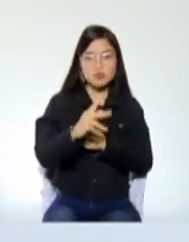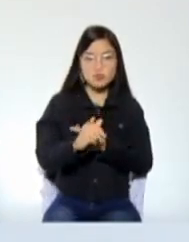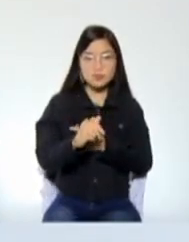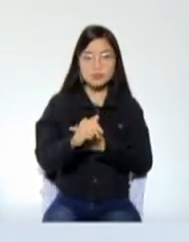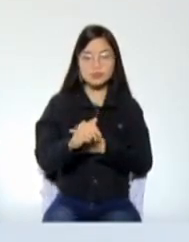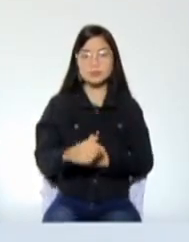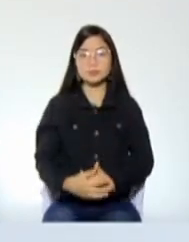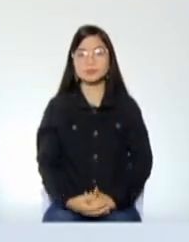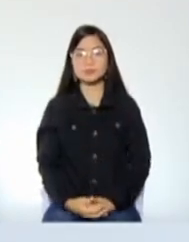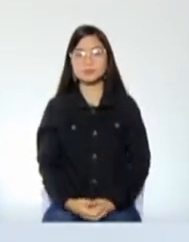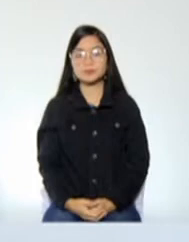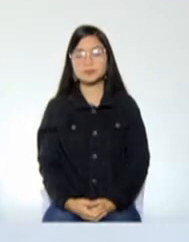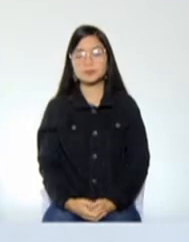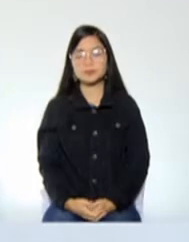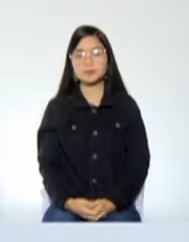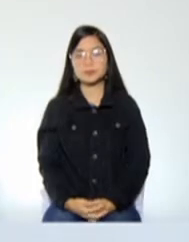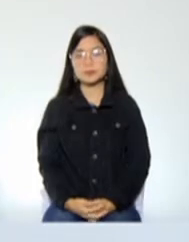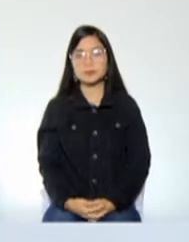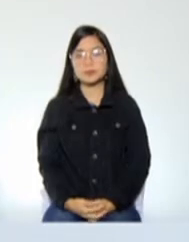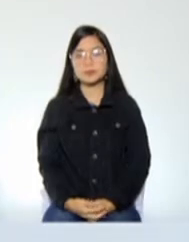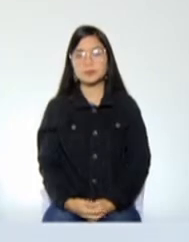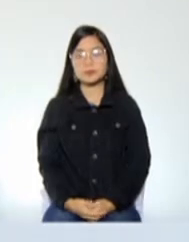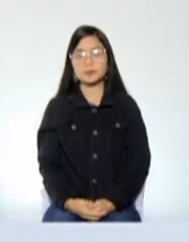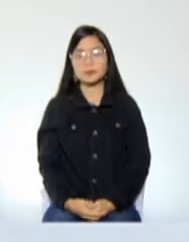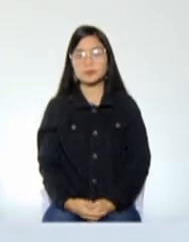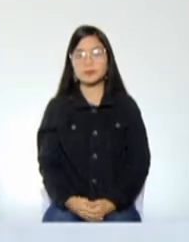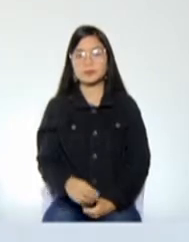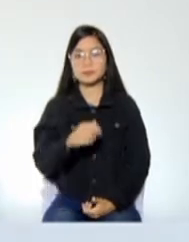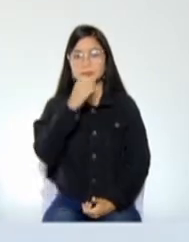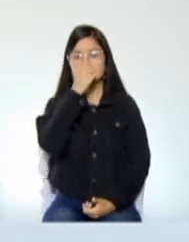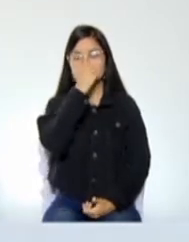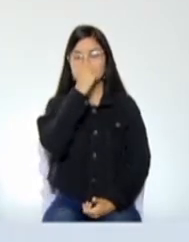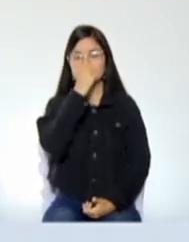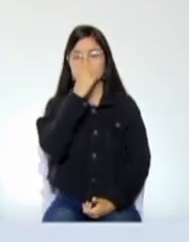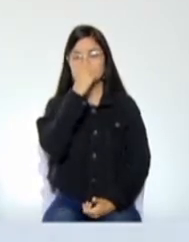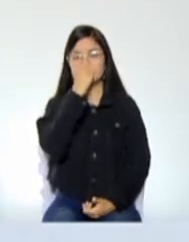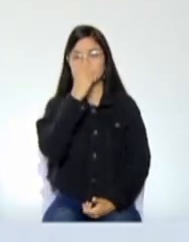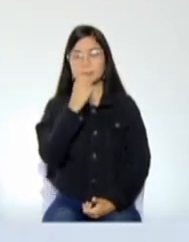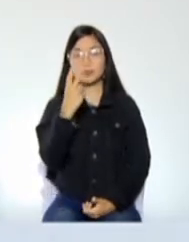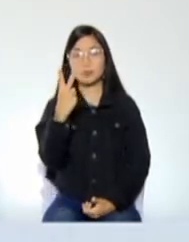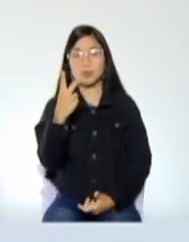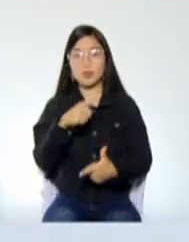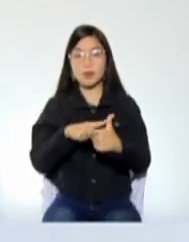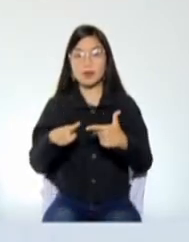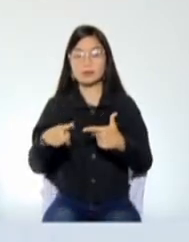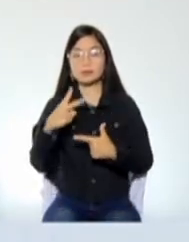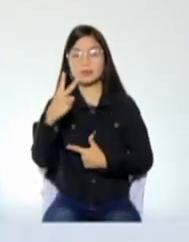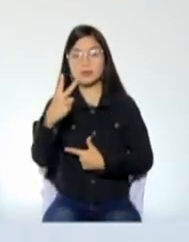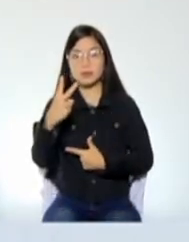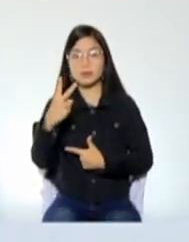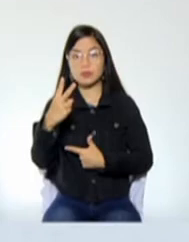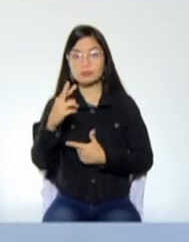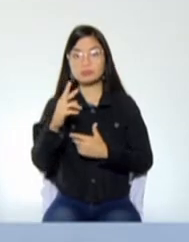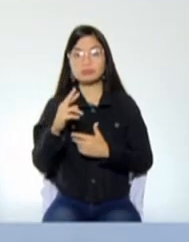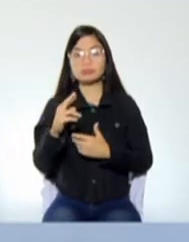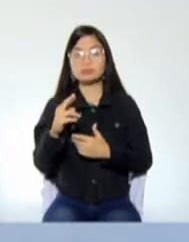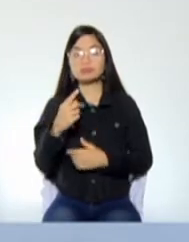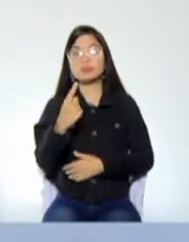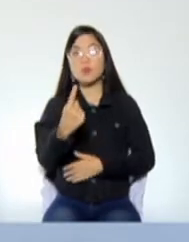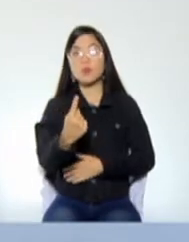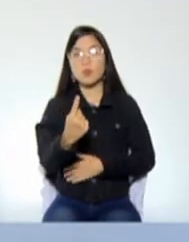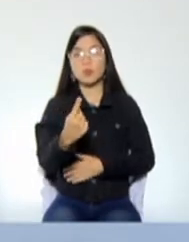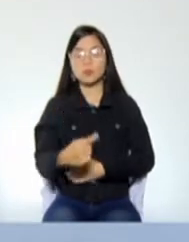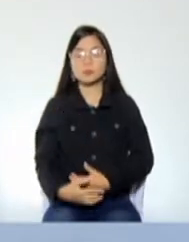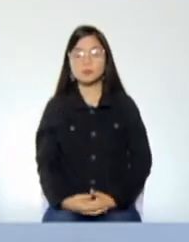cantidad, o de la raíz, mejor dicho. Entonces, si digo 2 entre 2, quedaría 1, es decir, que el 2 sale con